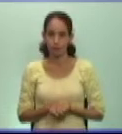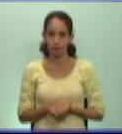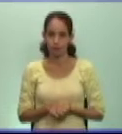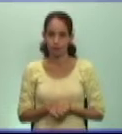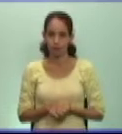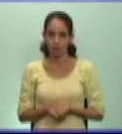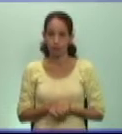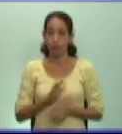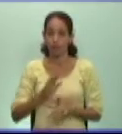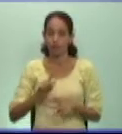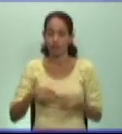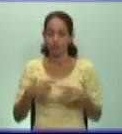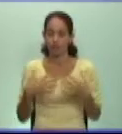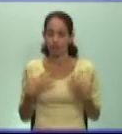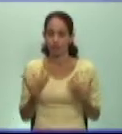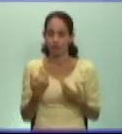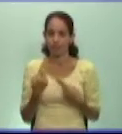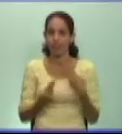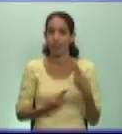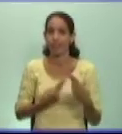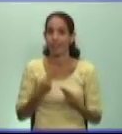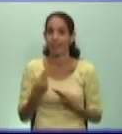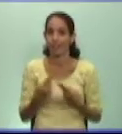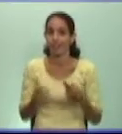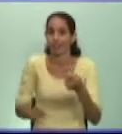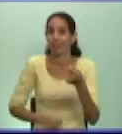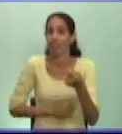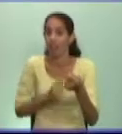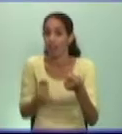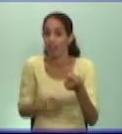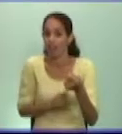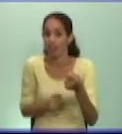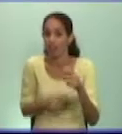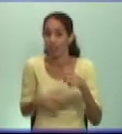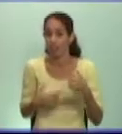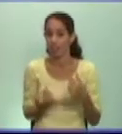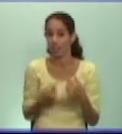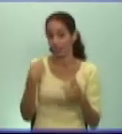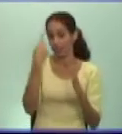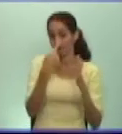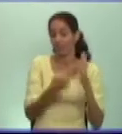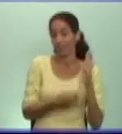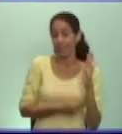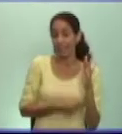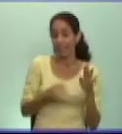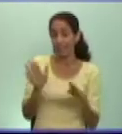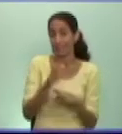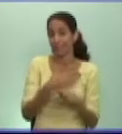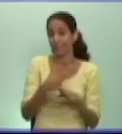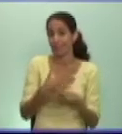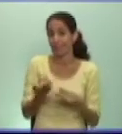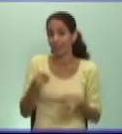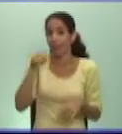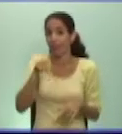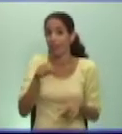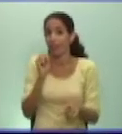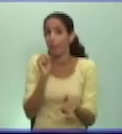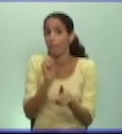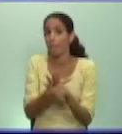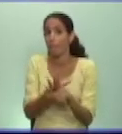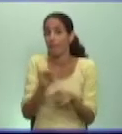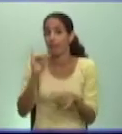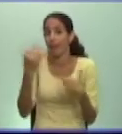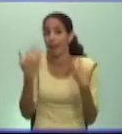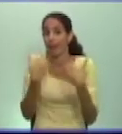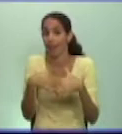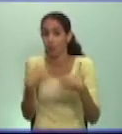para mantener, lógicamente, estamos hablando de una guerra que tiene particularidades y esto era el despegue industrial norteamericano,